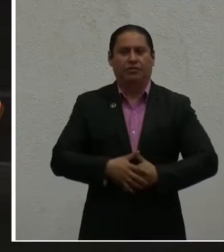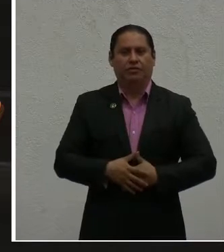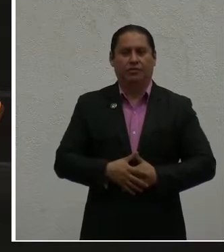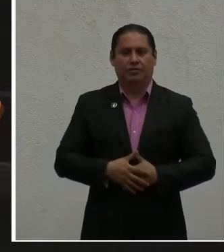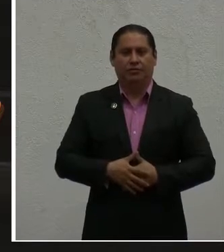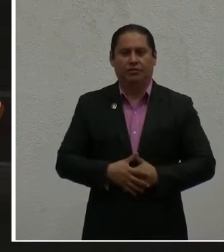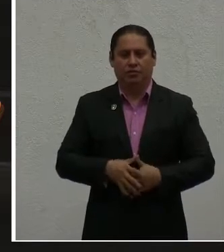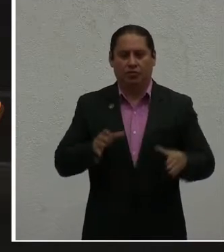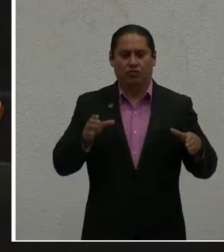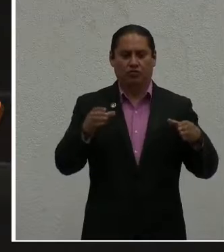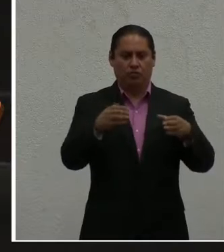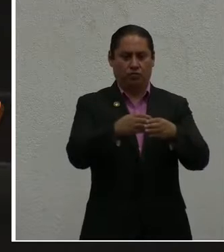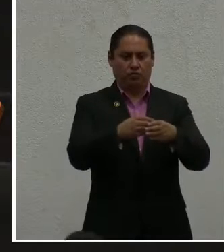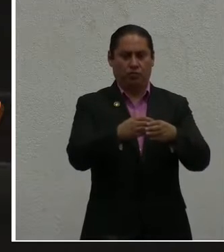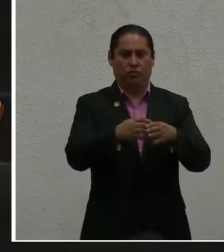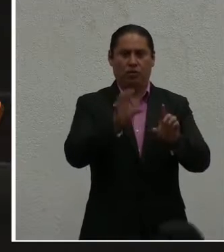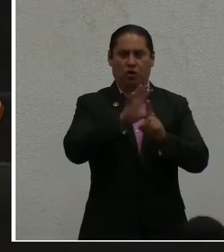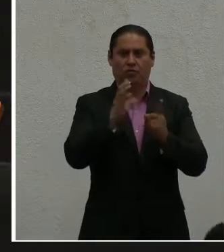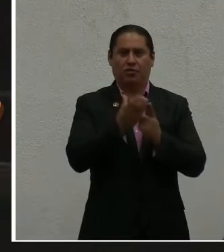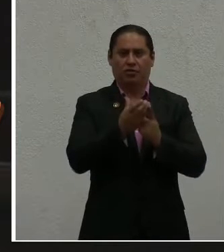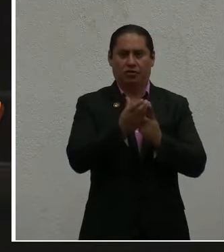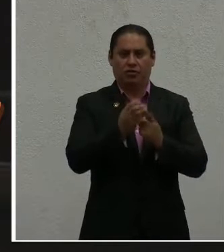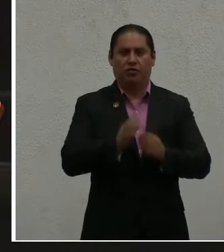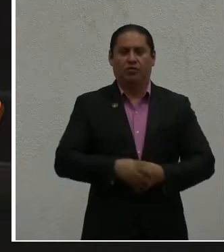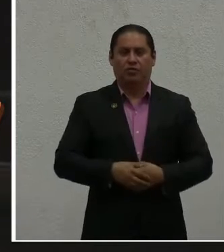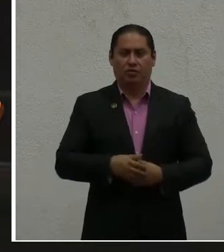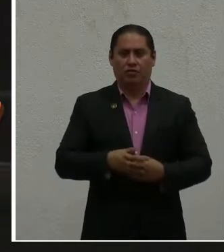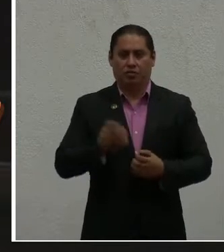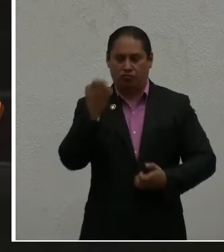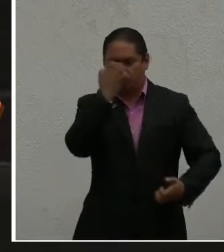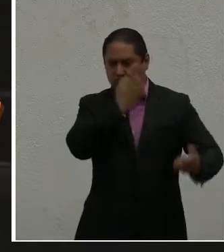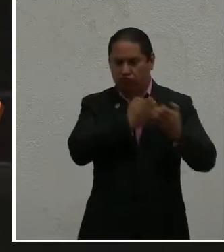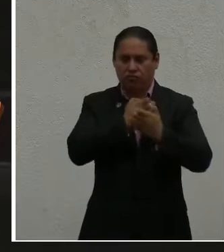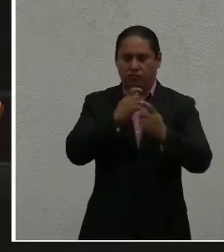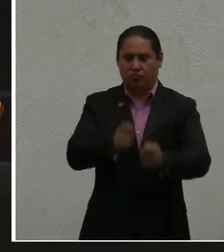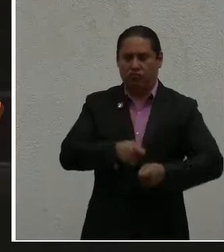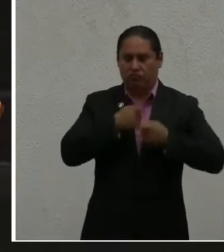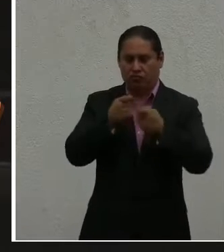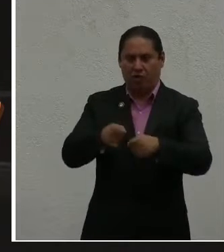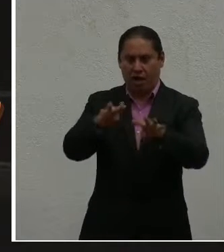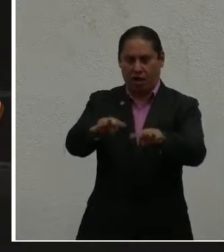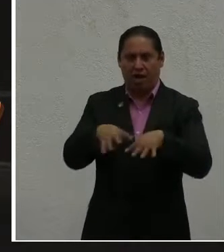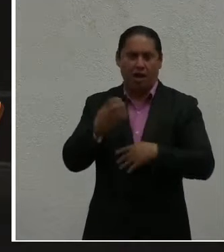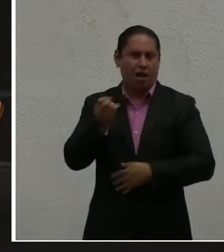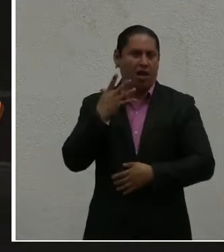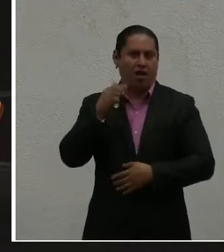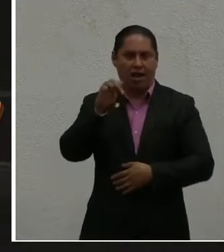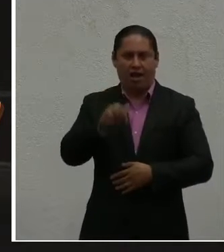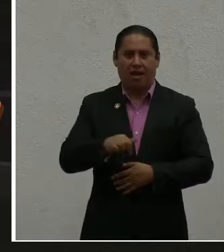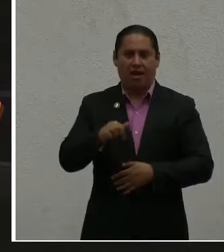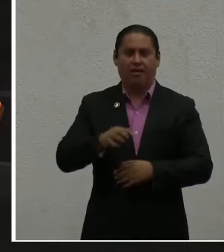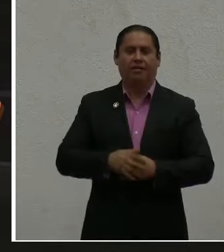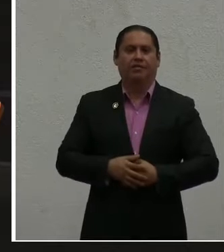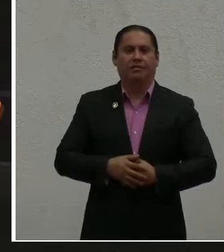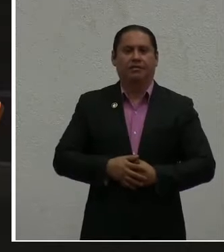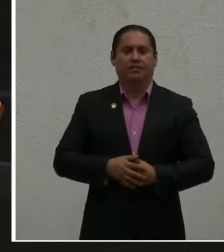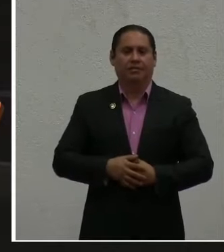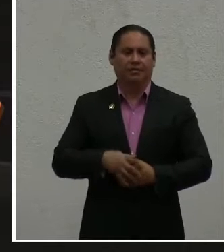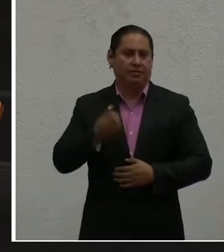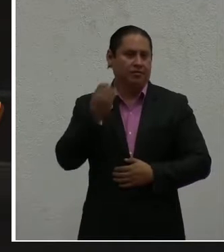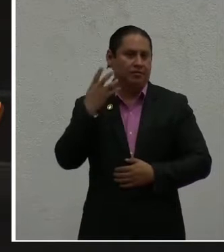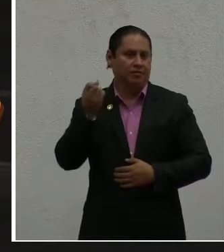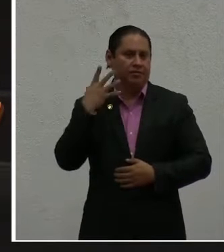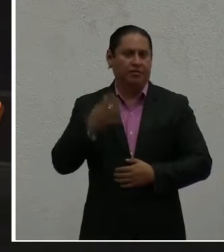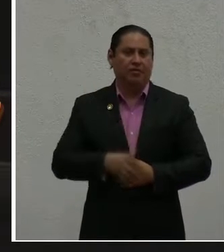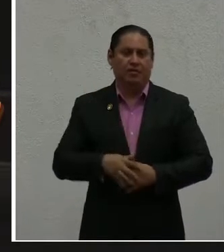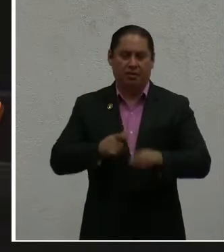Los integrantes de la suscrita comisión sometemos a consideración del Pleno de esta Honorable Asamblea